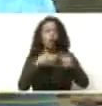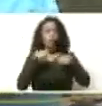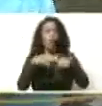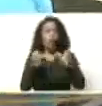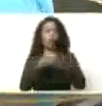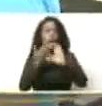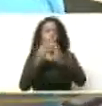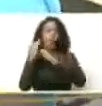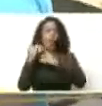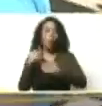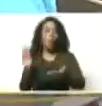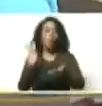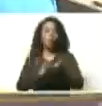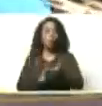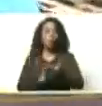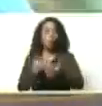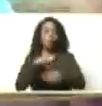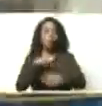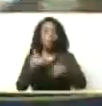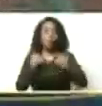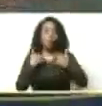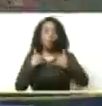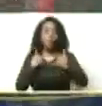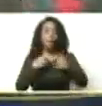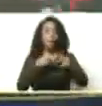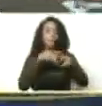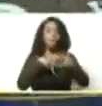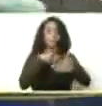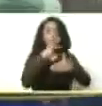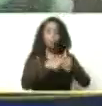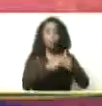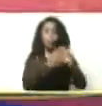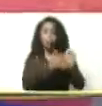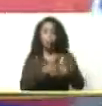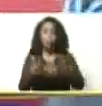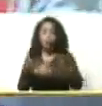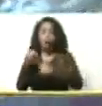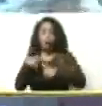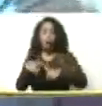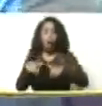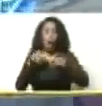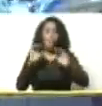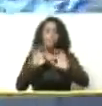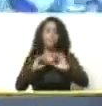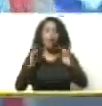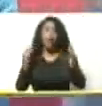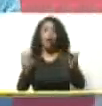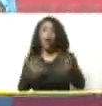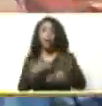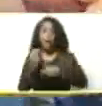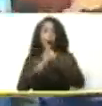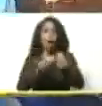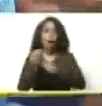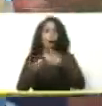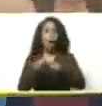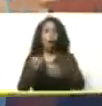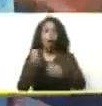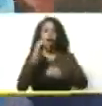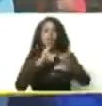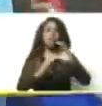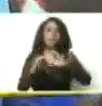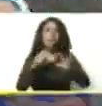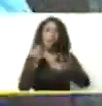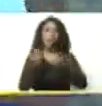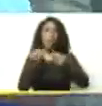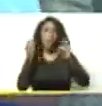y nos montamos un plan en todo este tiempo de pandemia de cómo lo otro a través de todo ese tema la neurociencia es todo